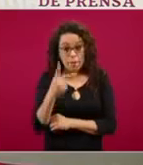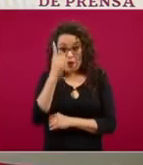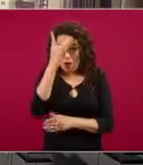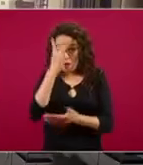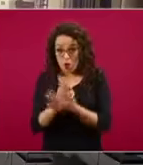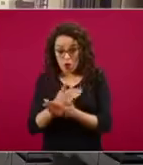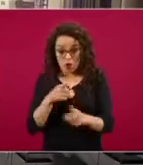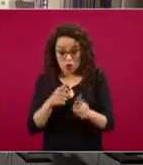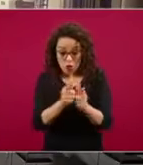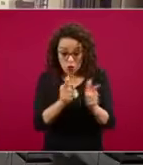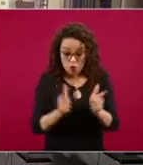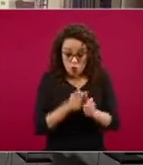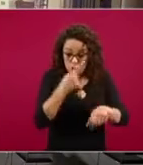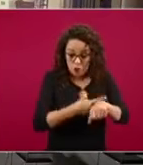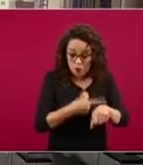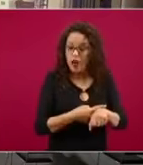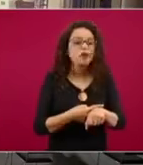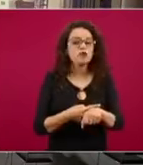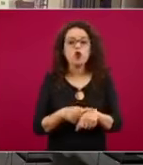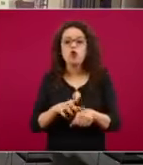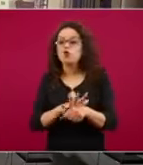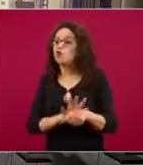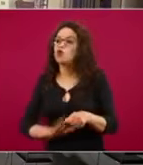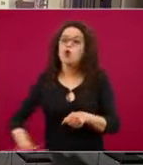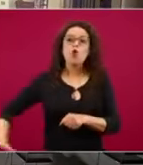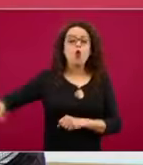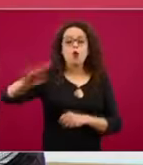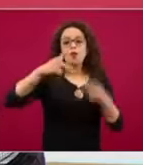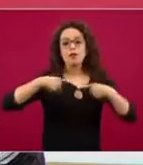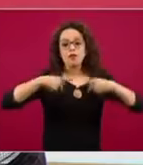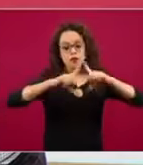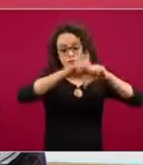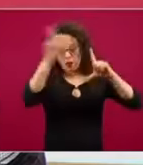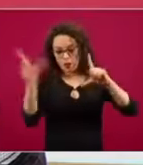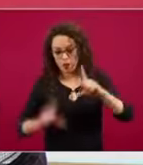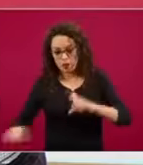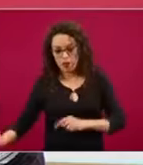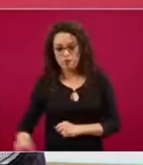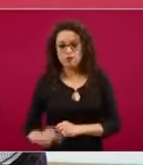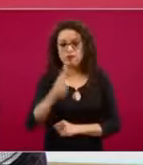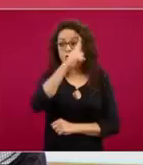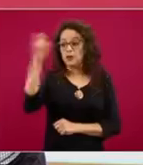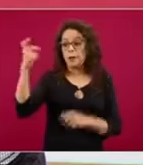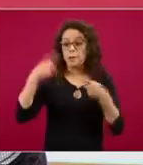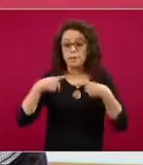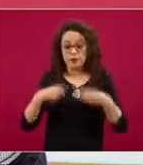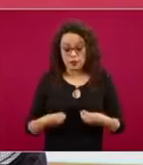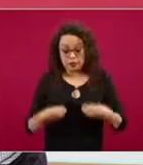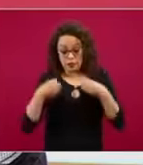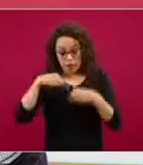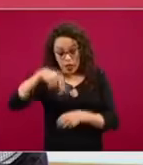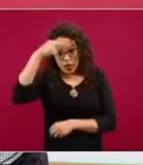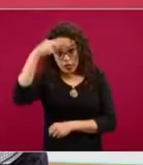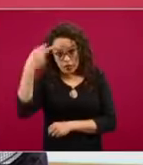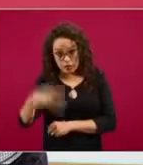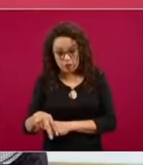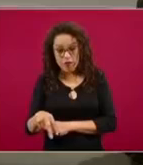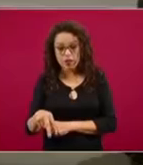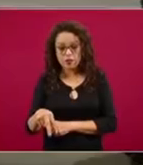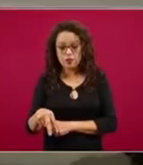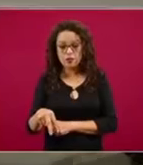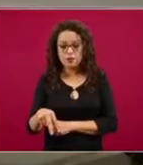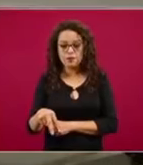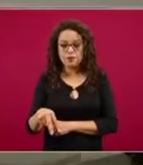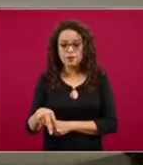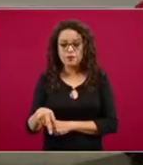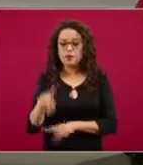que enfermaron, sino de toda la población, ¿no? Es decir, de cada 100 personas que viven en México,